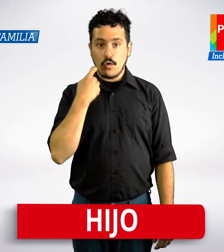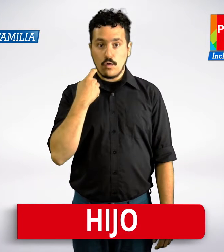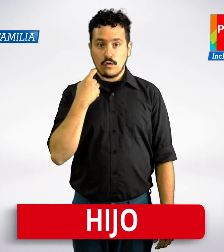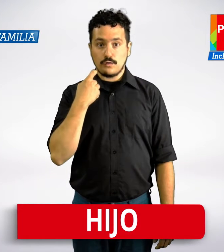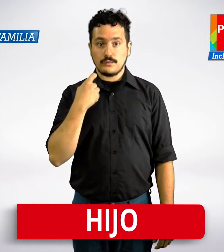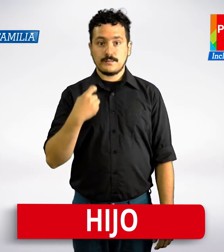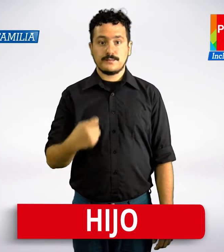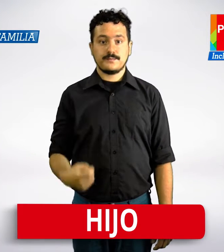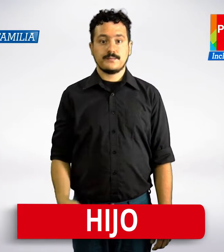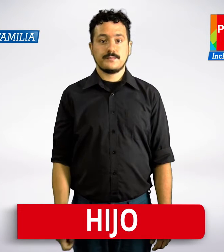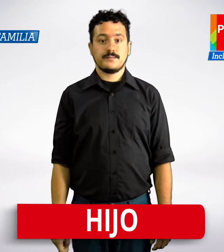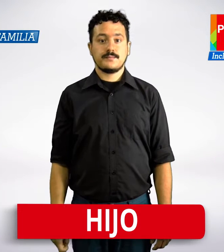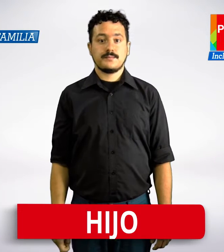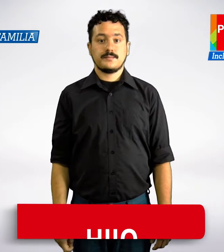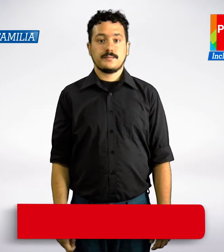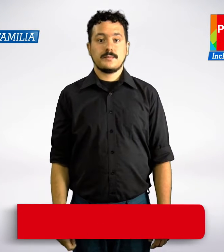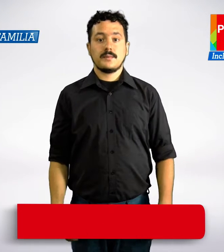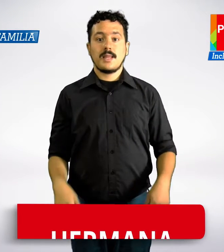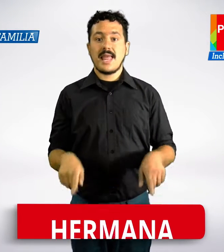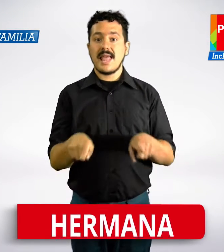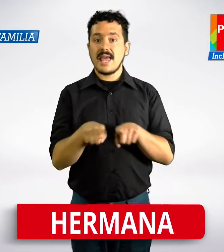hijo,